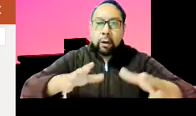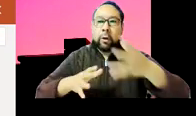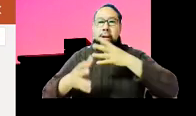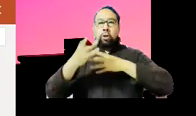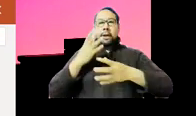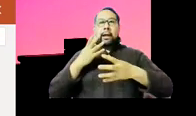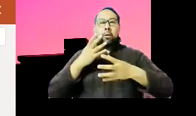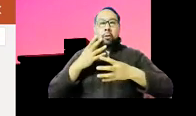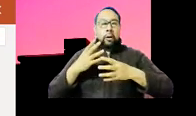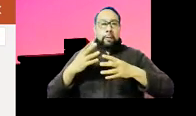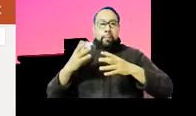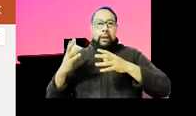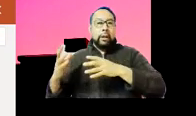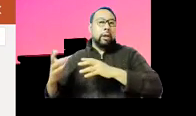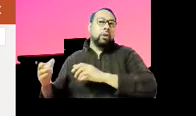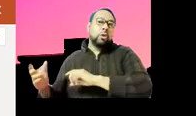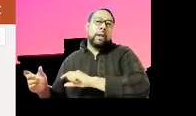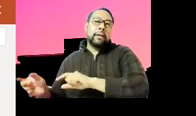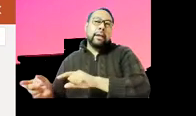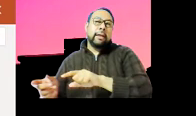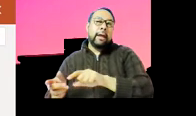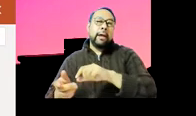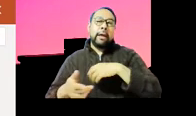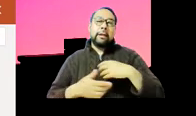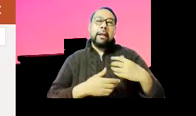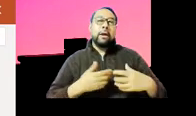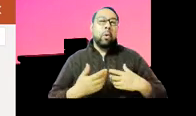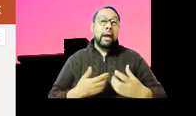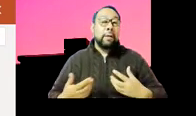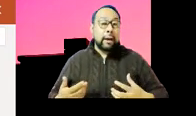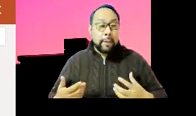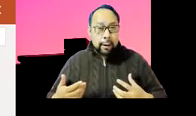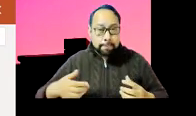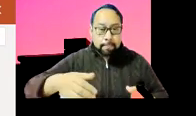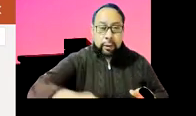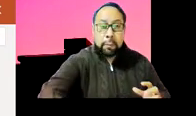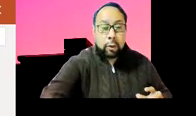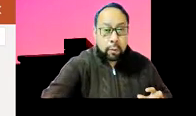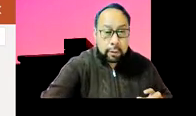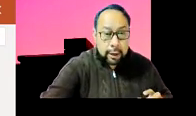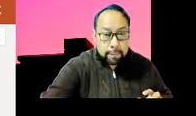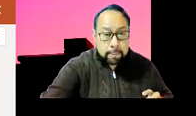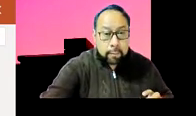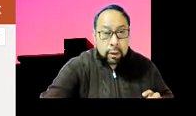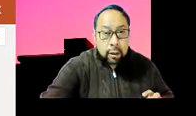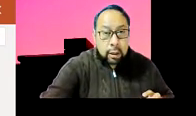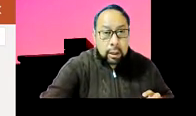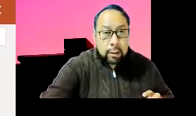tanto me acerco, qué tanto me alejo, y hay toda una serie de este lenguaje verbal, digo, no